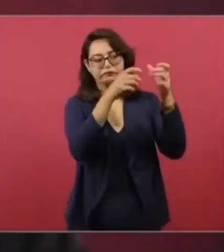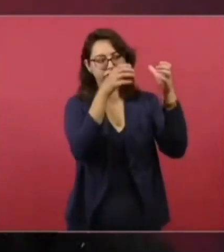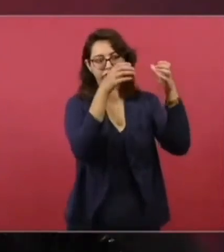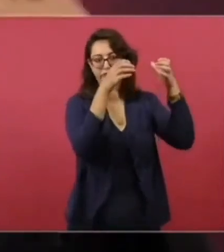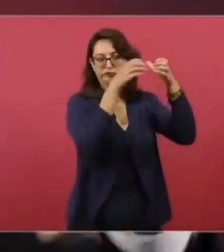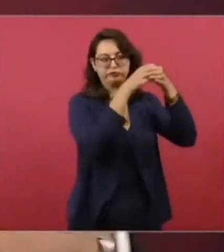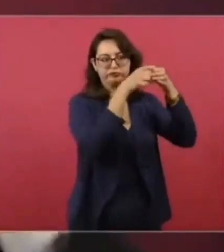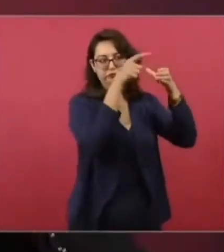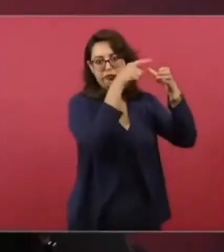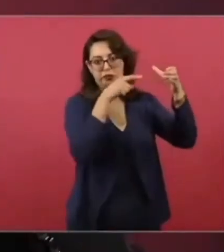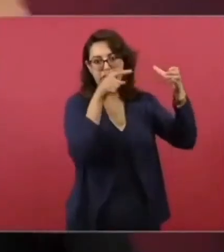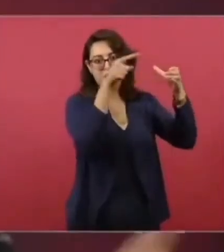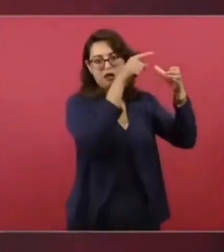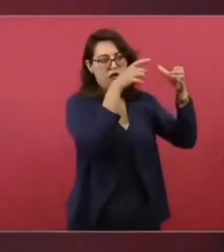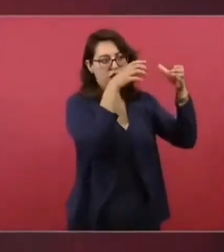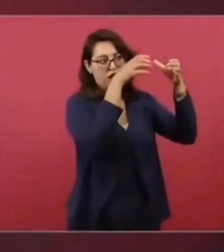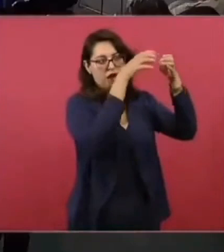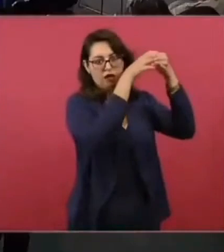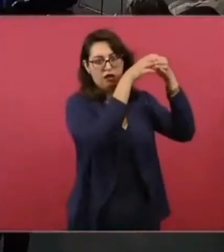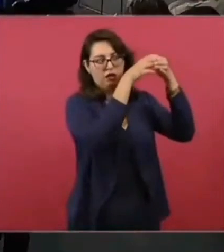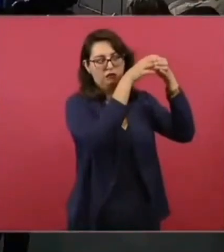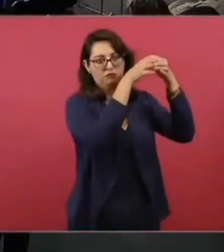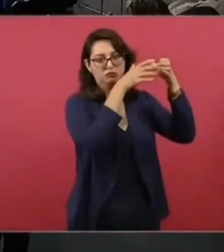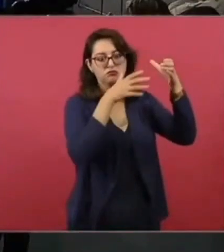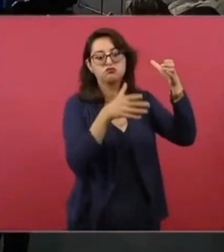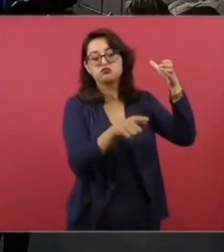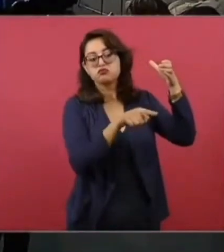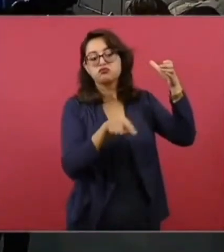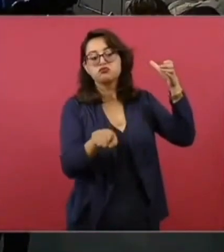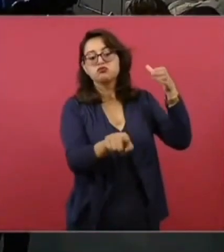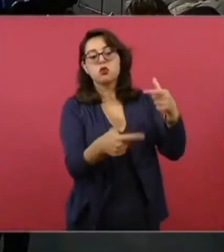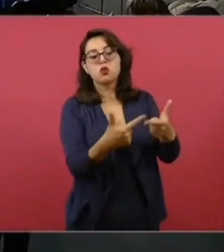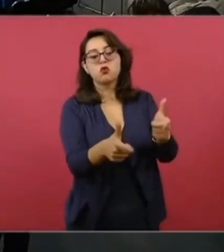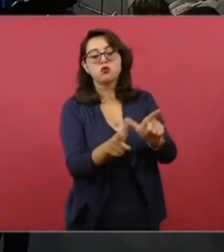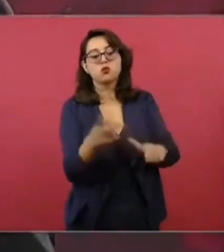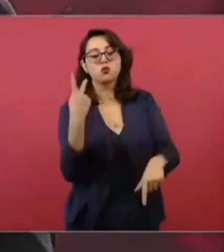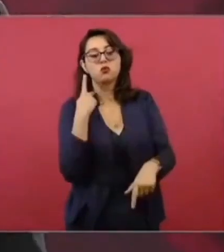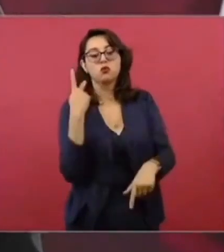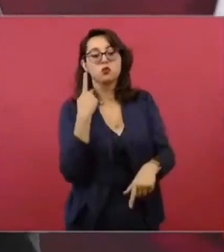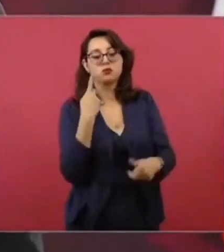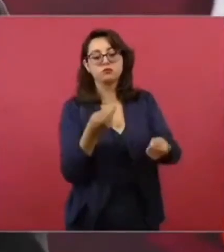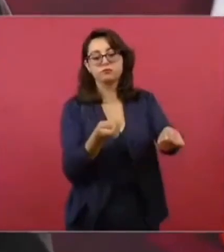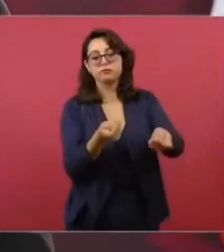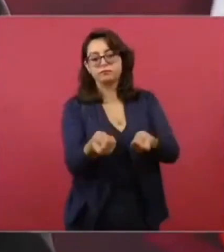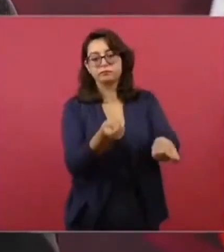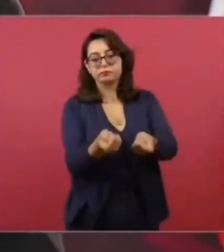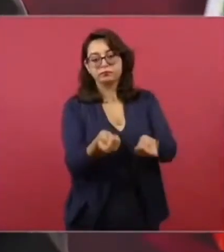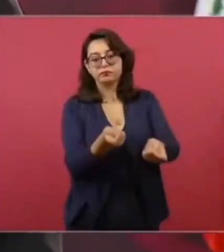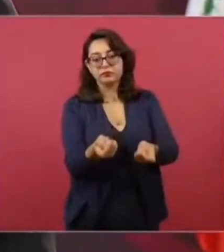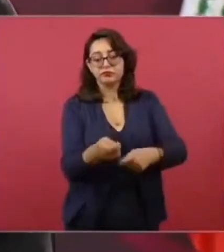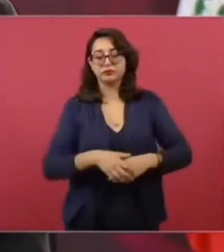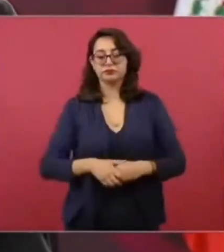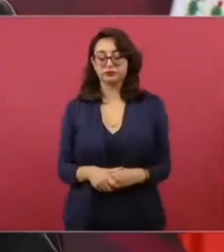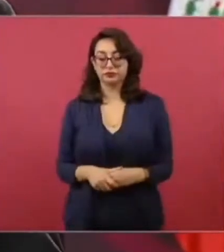Por eso voy a hablar de este tema y no me pueden